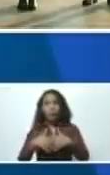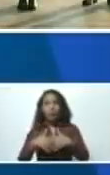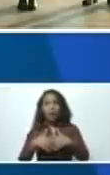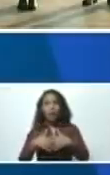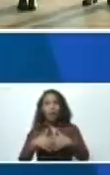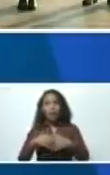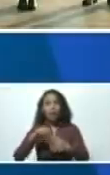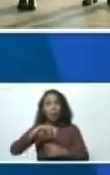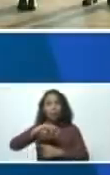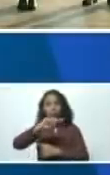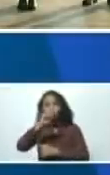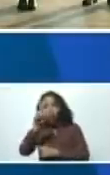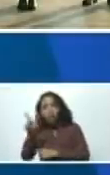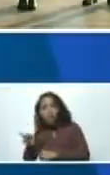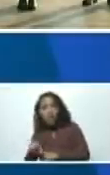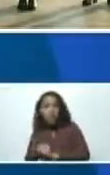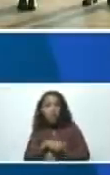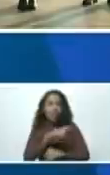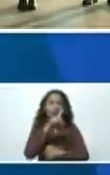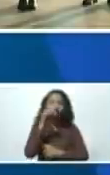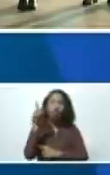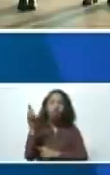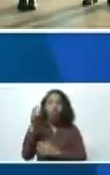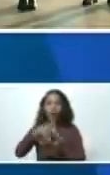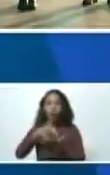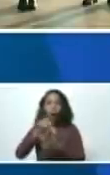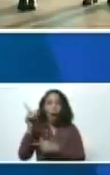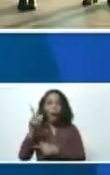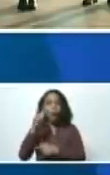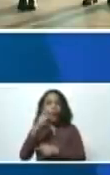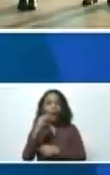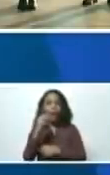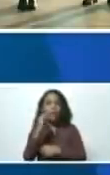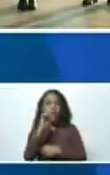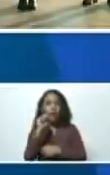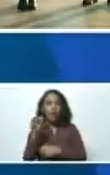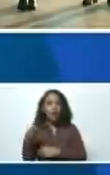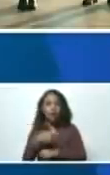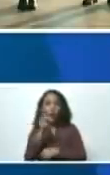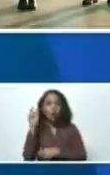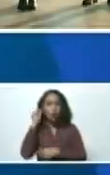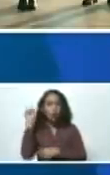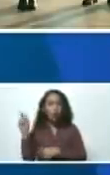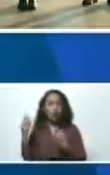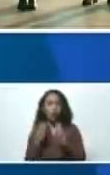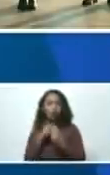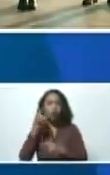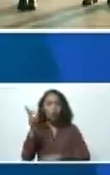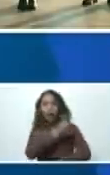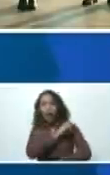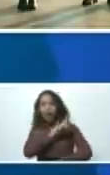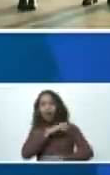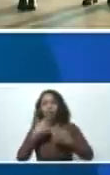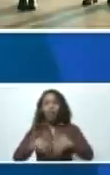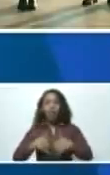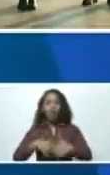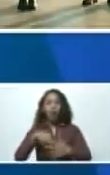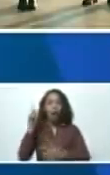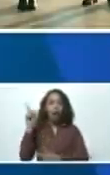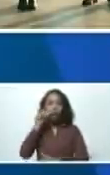Carabobo. Allá está Tania Ríos, compañera Tania, con Jean Morales, jefe de la planta,